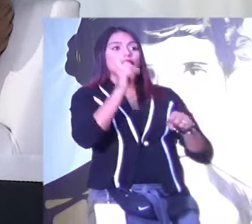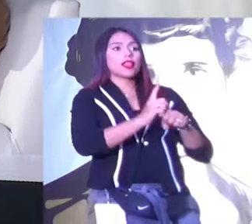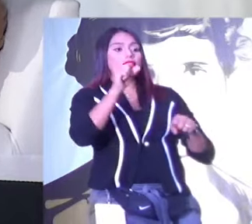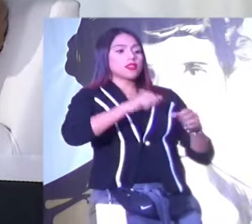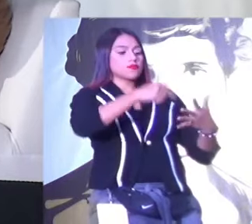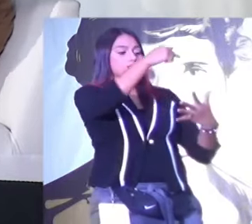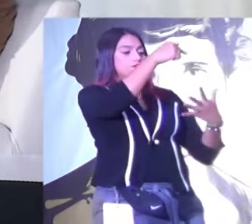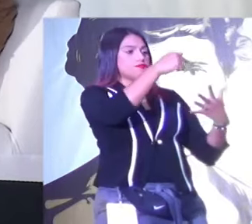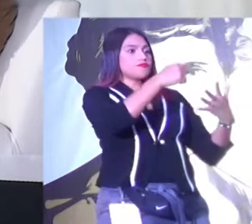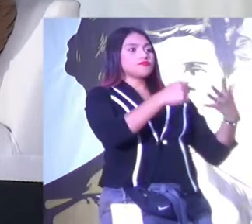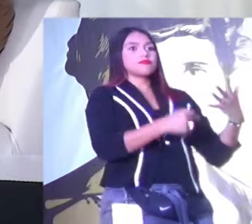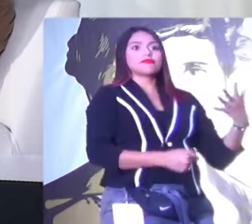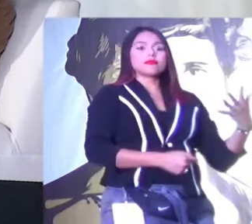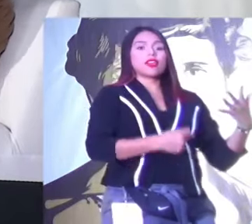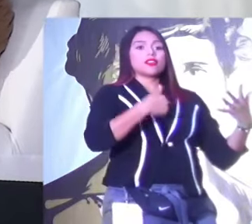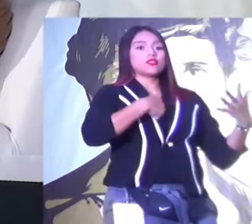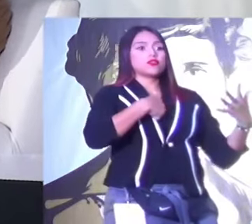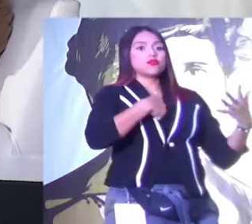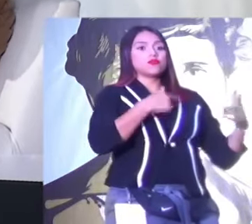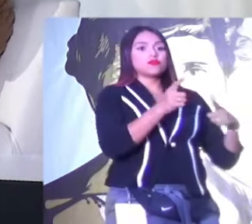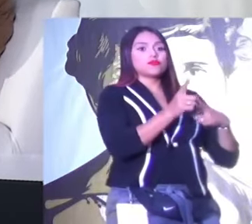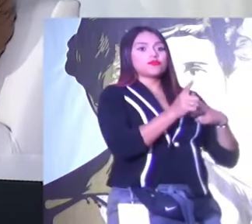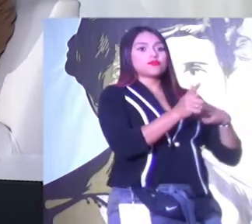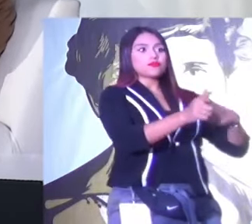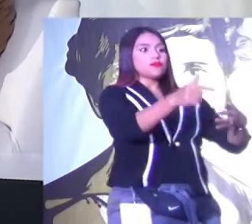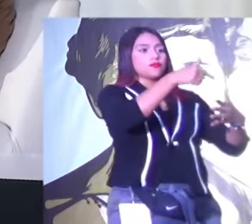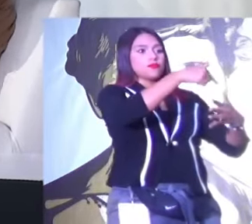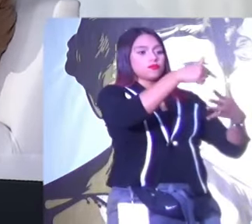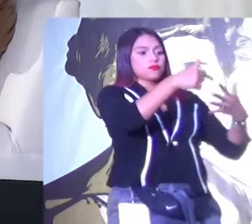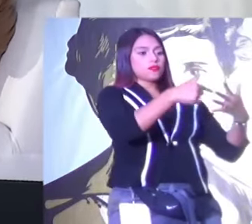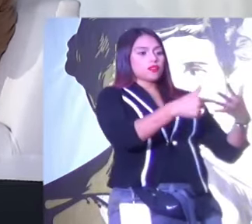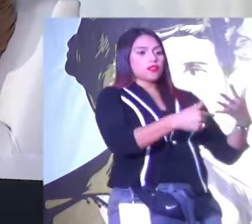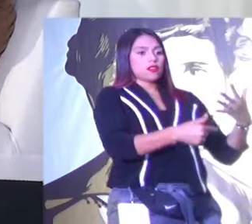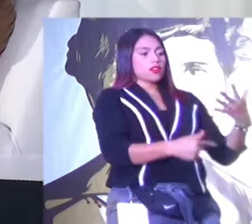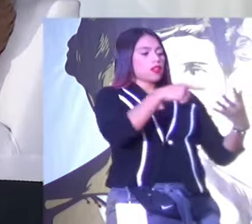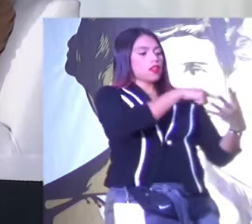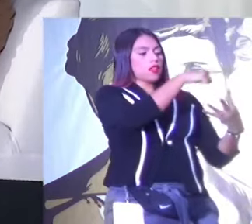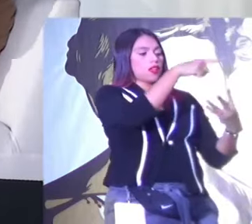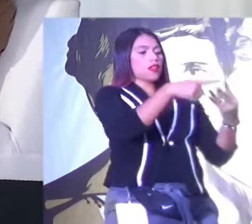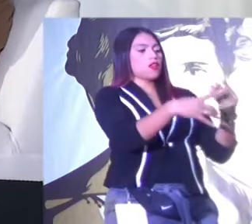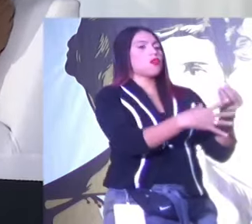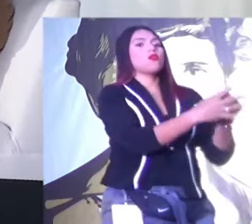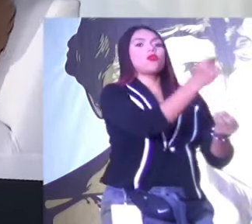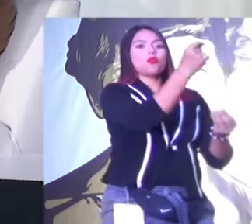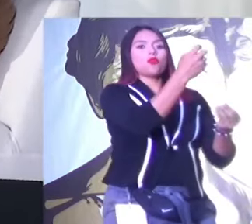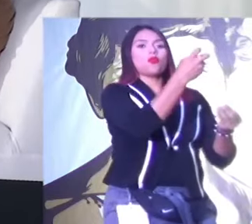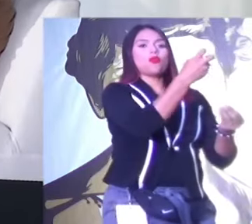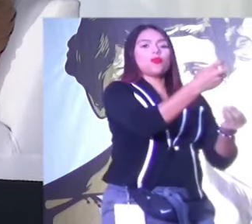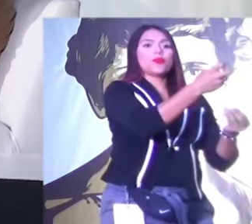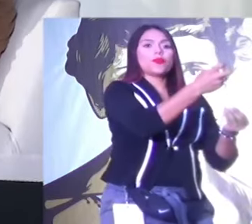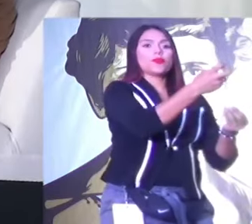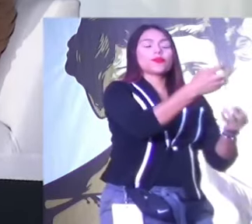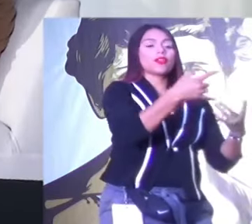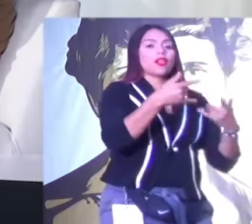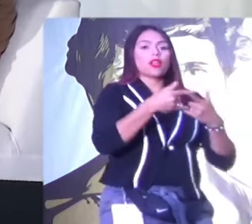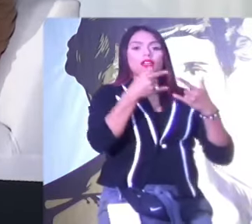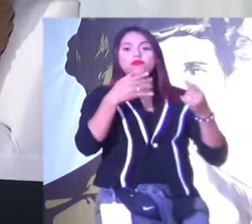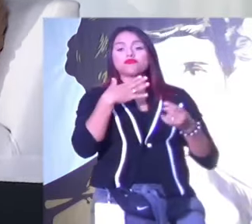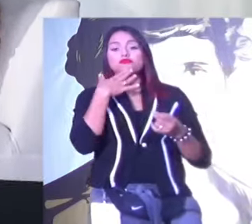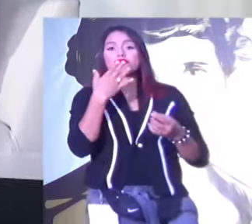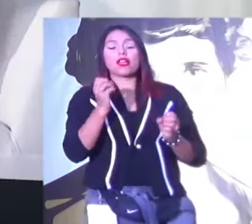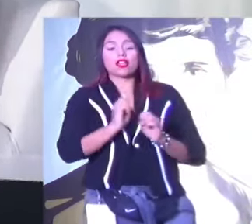una partitura corrida, hay que leerlo así, porque eso es lo único que te da, o sea, sales de esa lectura rápida con una idea muy